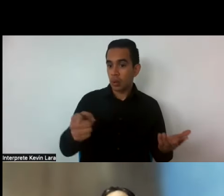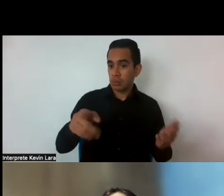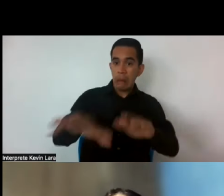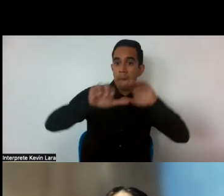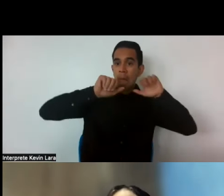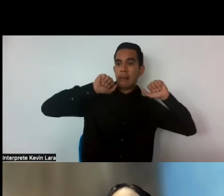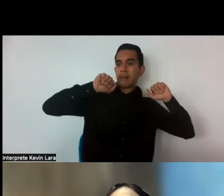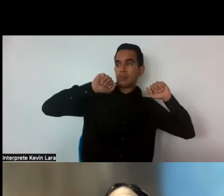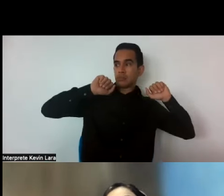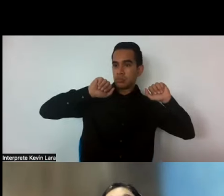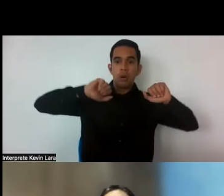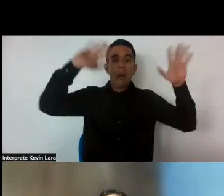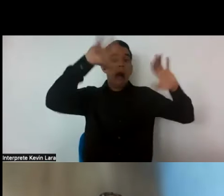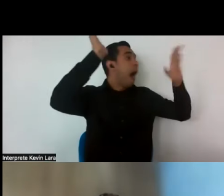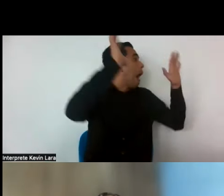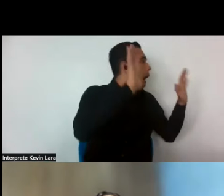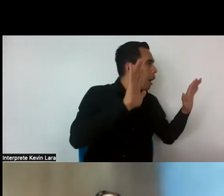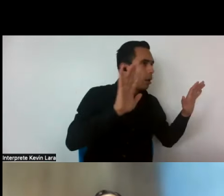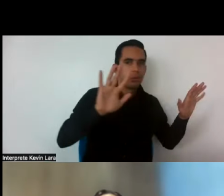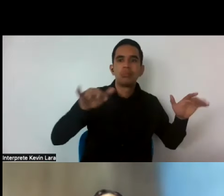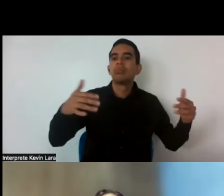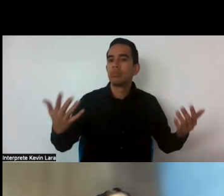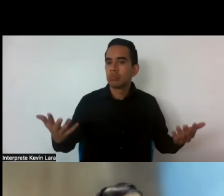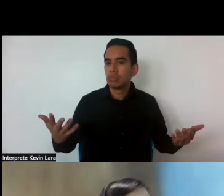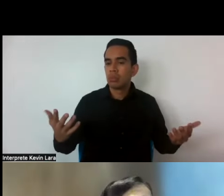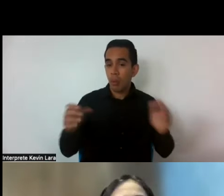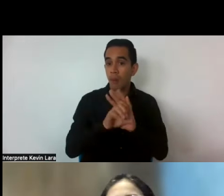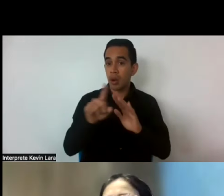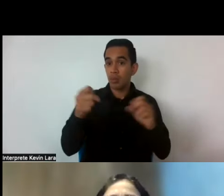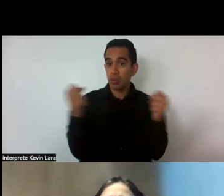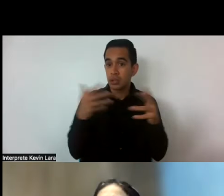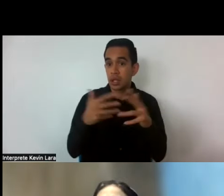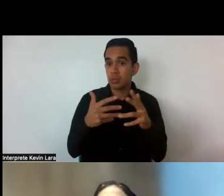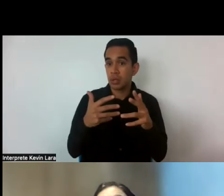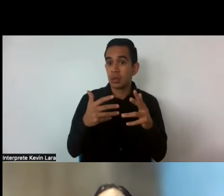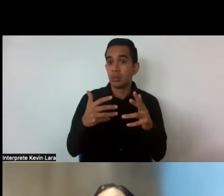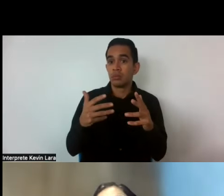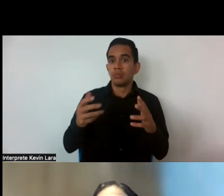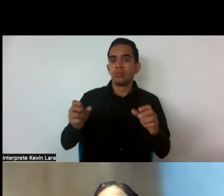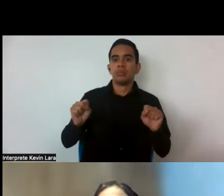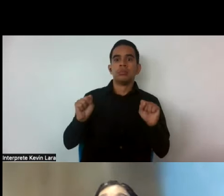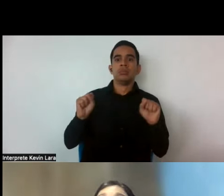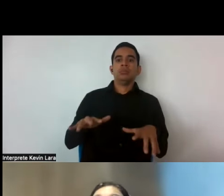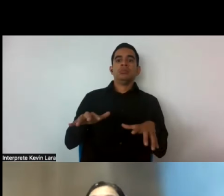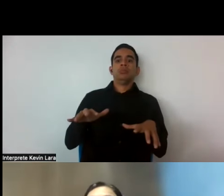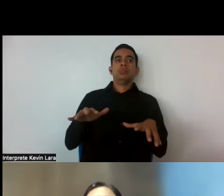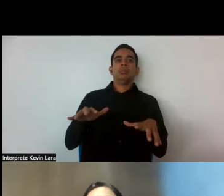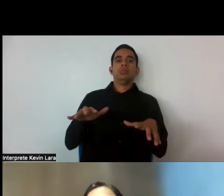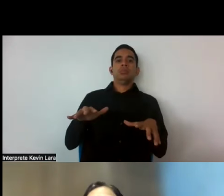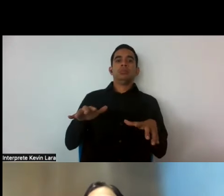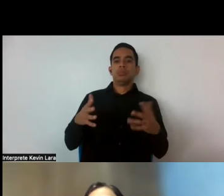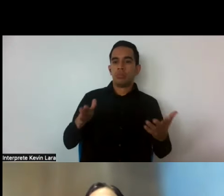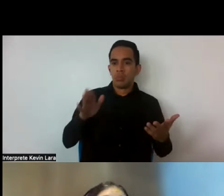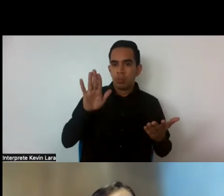un ejemplo de una emoción. Si el miedo me paraliza y yo tengo un perro, tengo una situación que me asusta, ¿qué tengo que